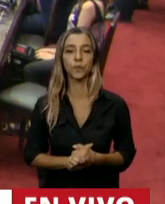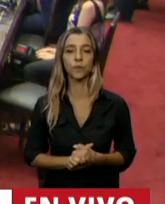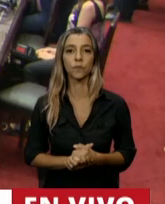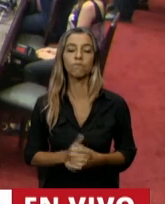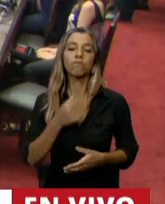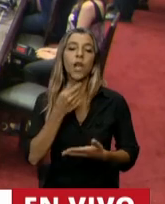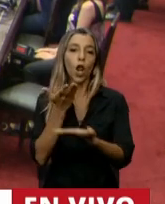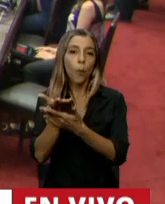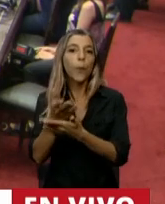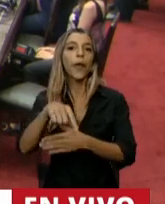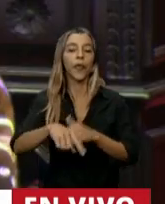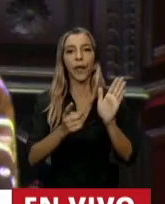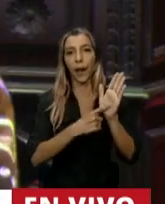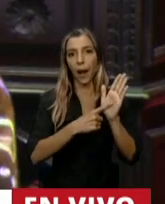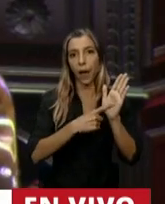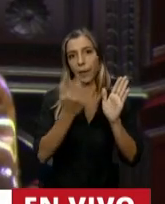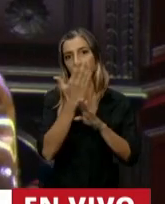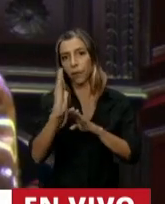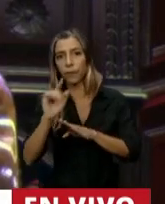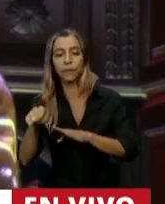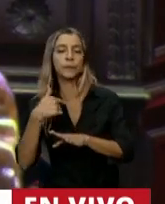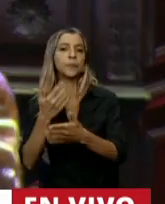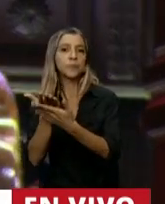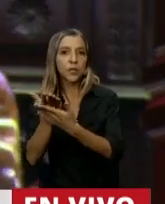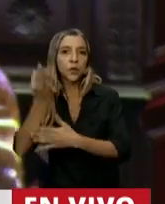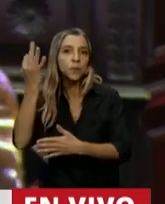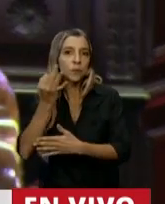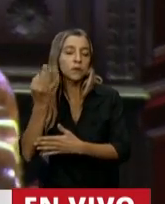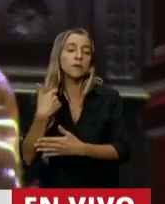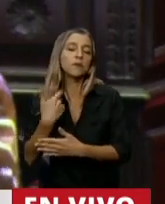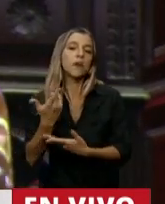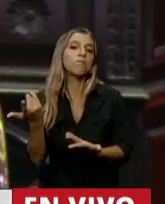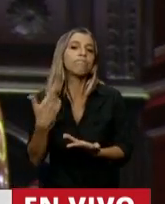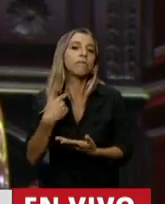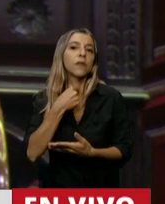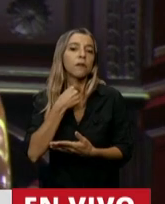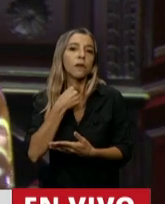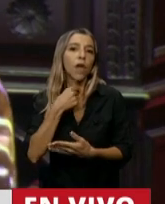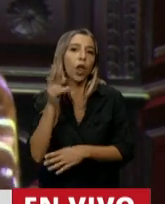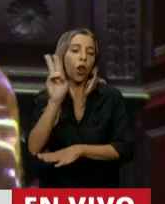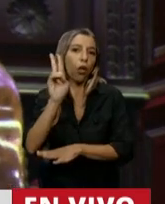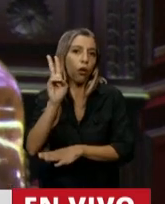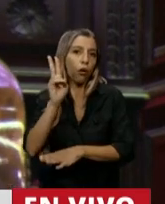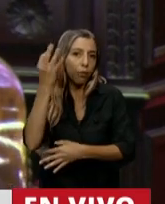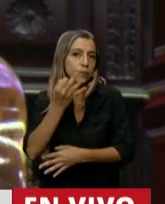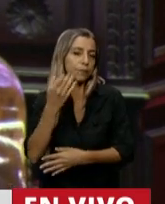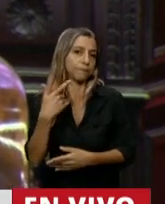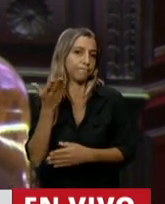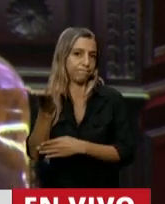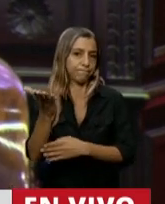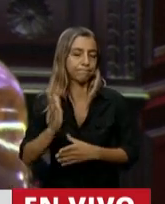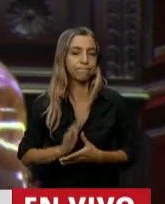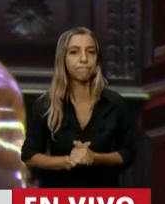Quiero pedir un apartamiento de reglamento para pedir una moción de preferencia. El